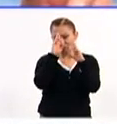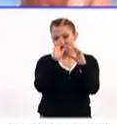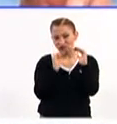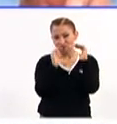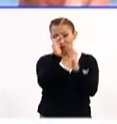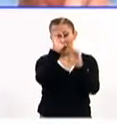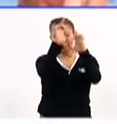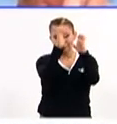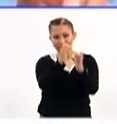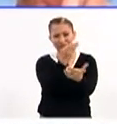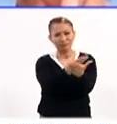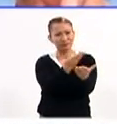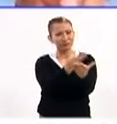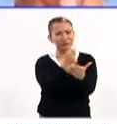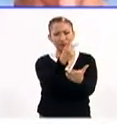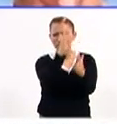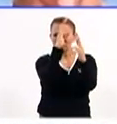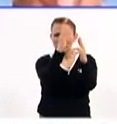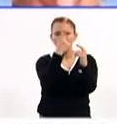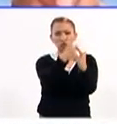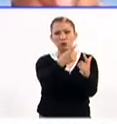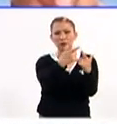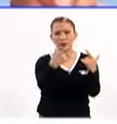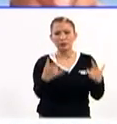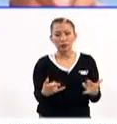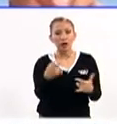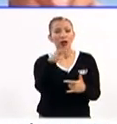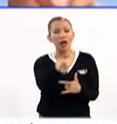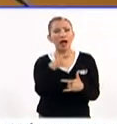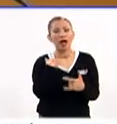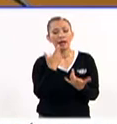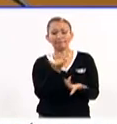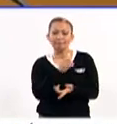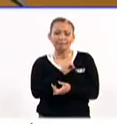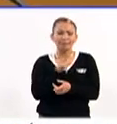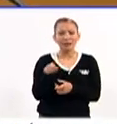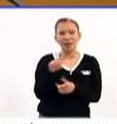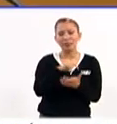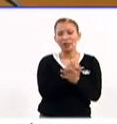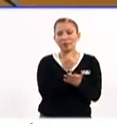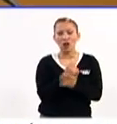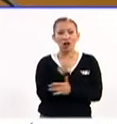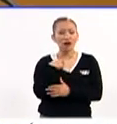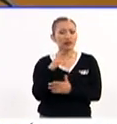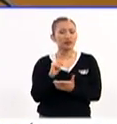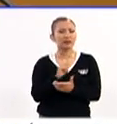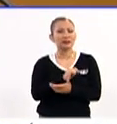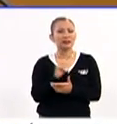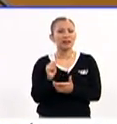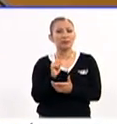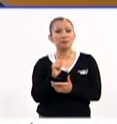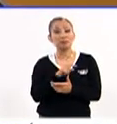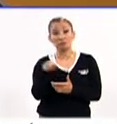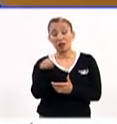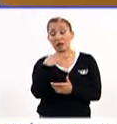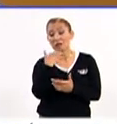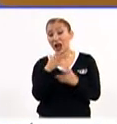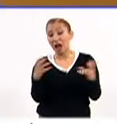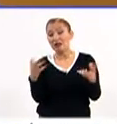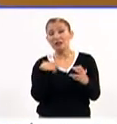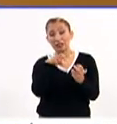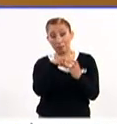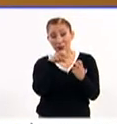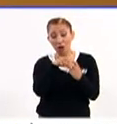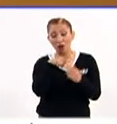se erige un busto en bronce en su honor por su trayectoria. El hijo predilecto de Tampico, Tamaulipas, será recordado como un gran